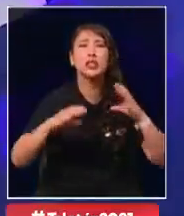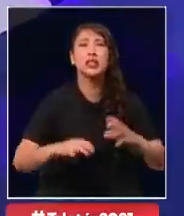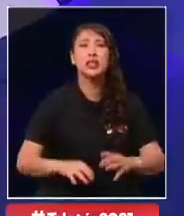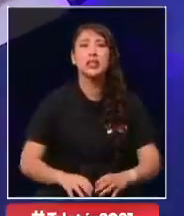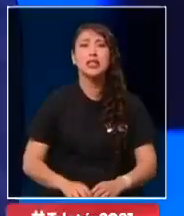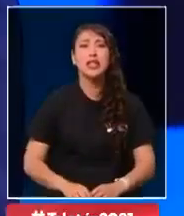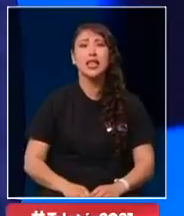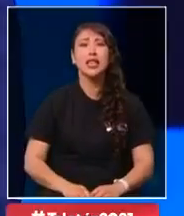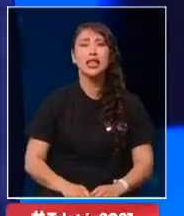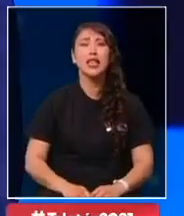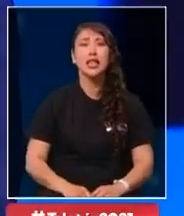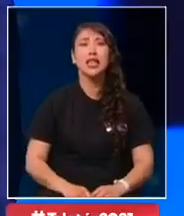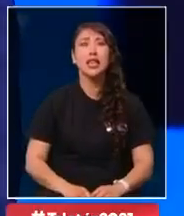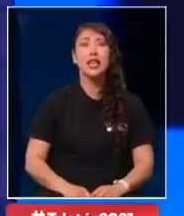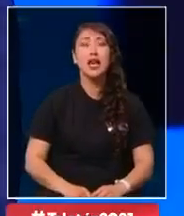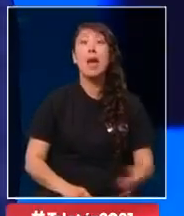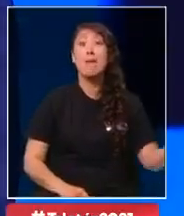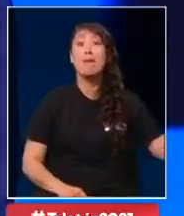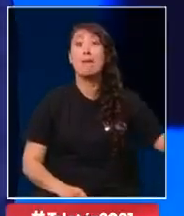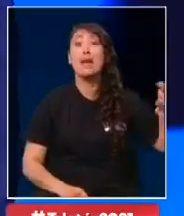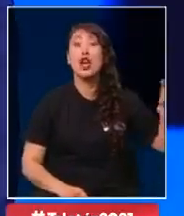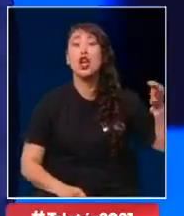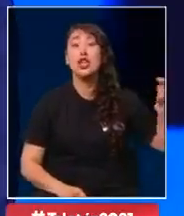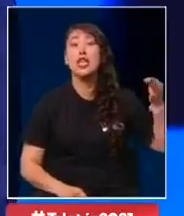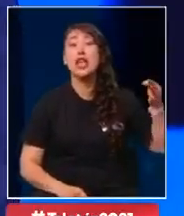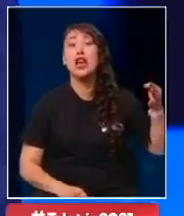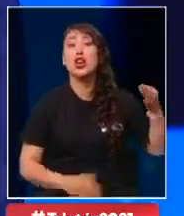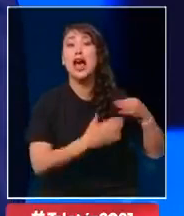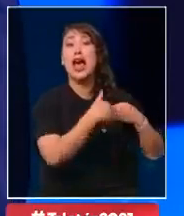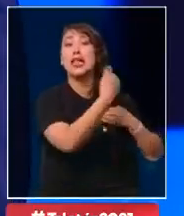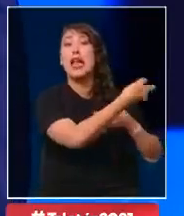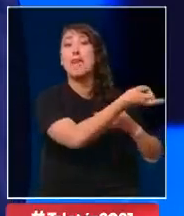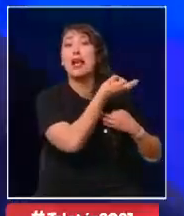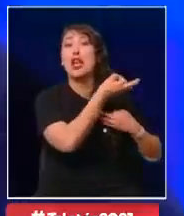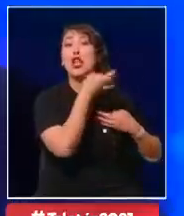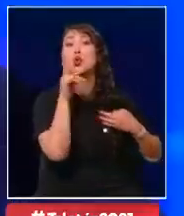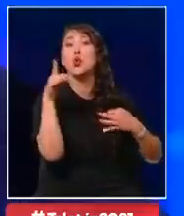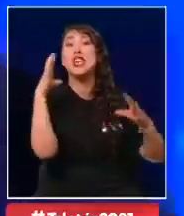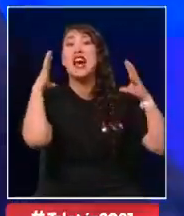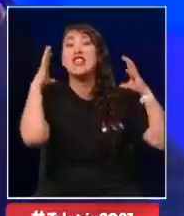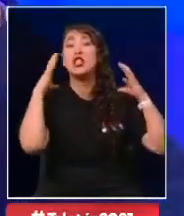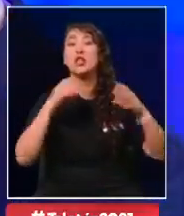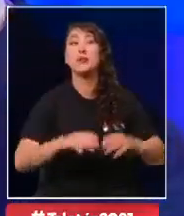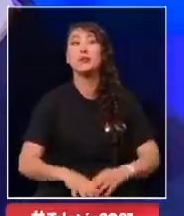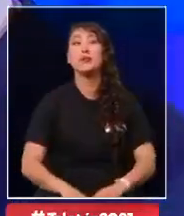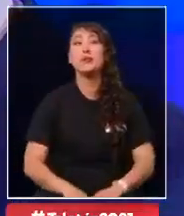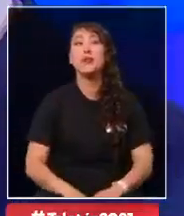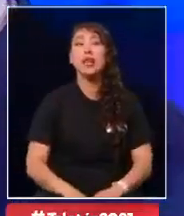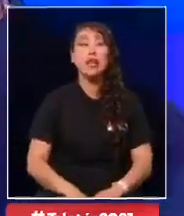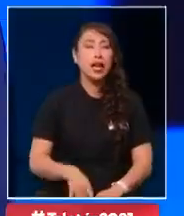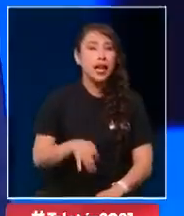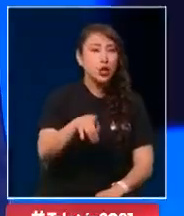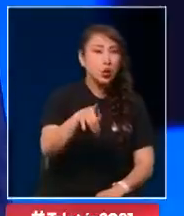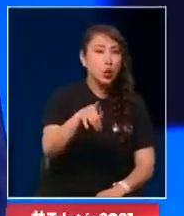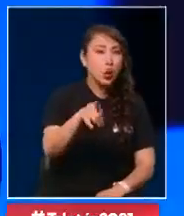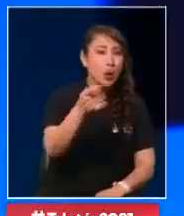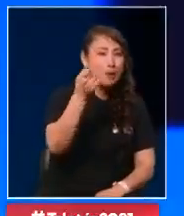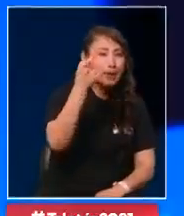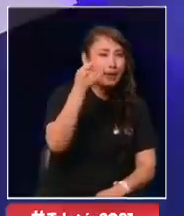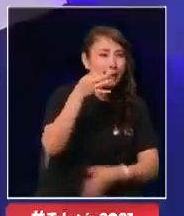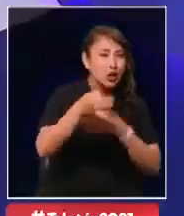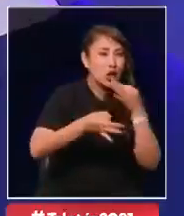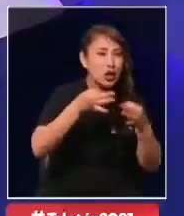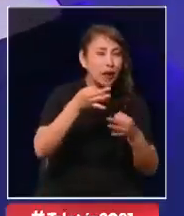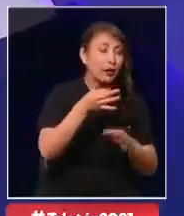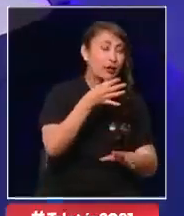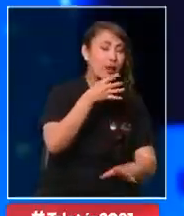Sí. Sí, sí. Me lo dijeron outside. Outside, sí. Y que no sé si me entiendes, pero yo una vez